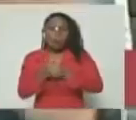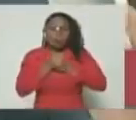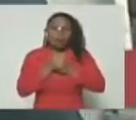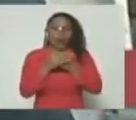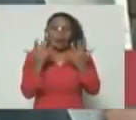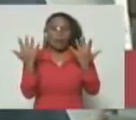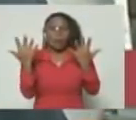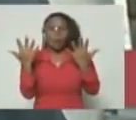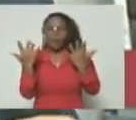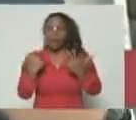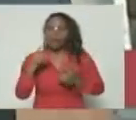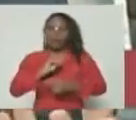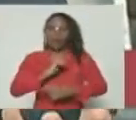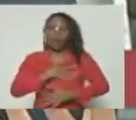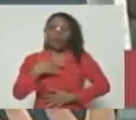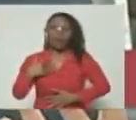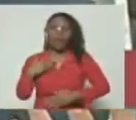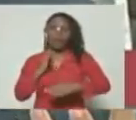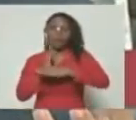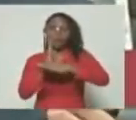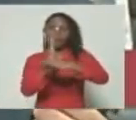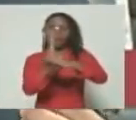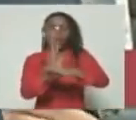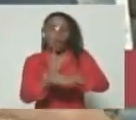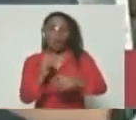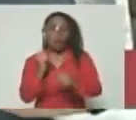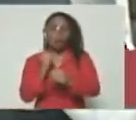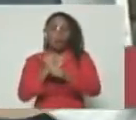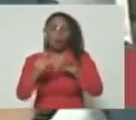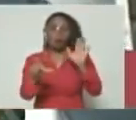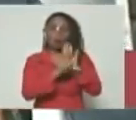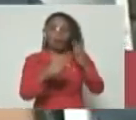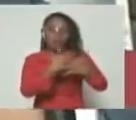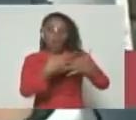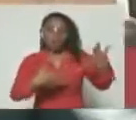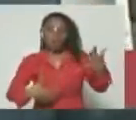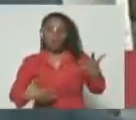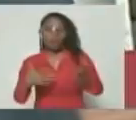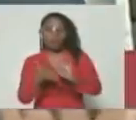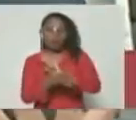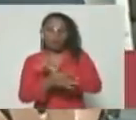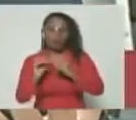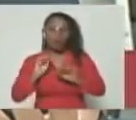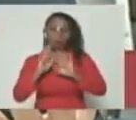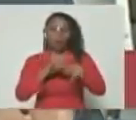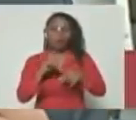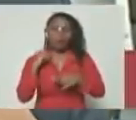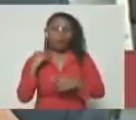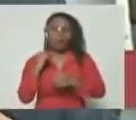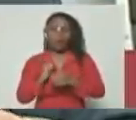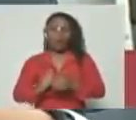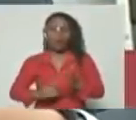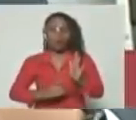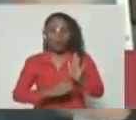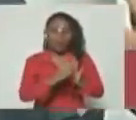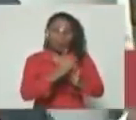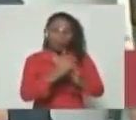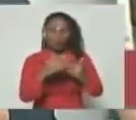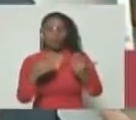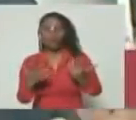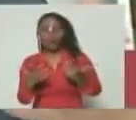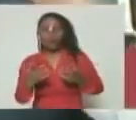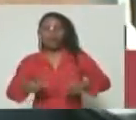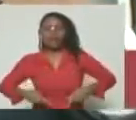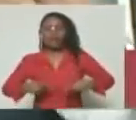que impedían que desde allí se produjeran los textos legales y los aportes para la contribución en el desarrollo y